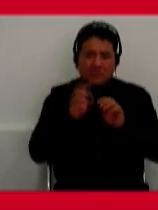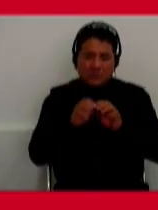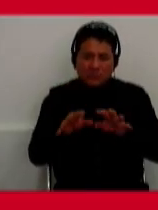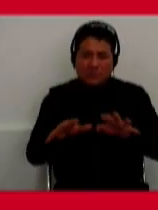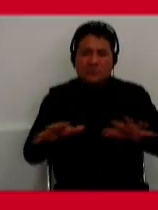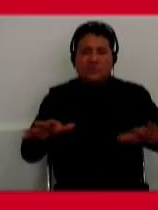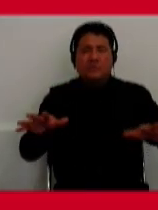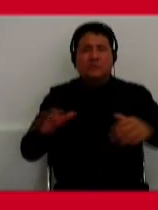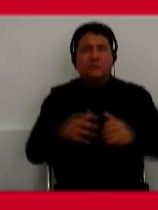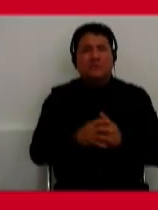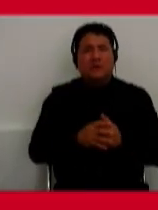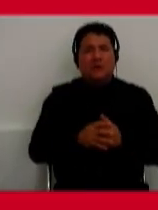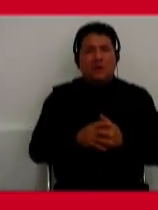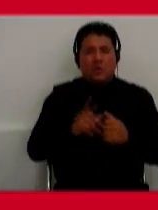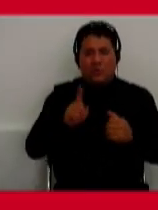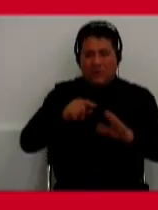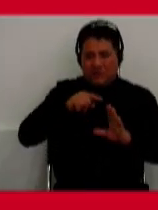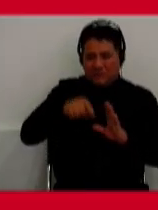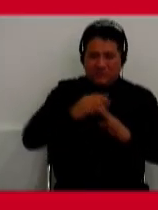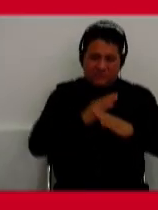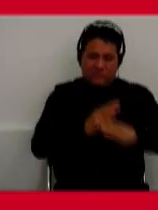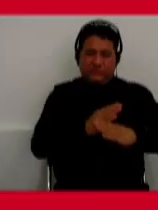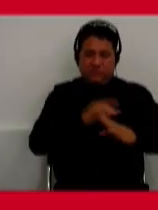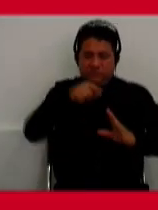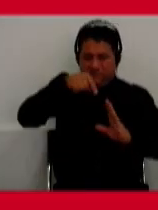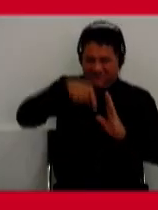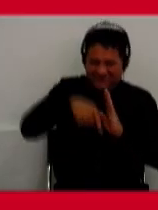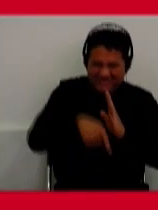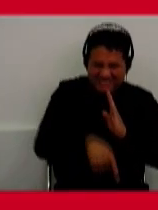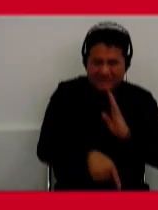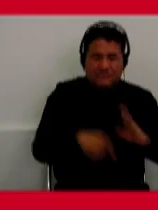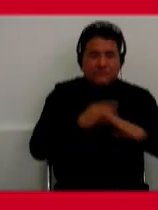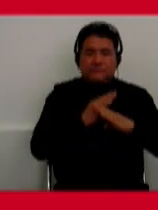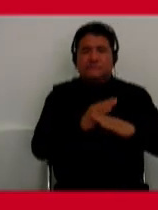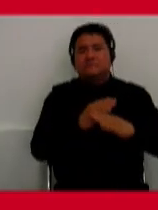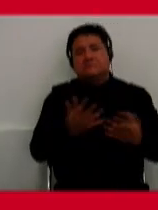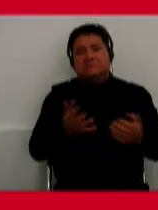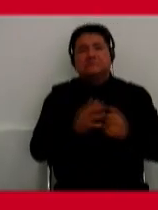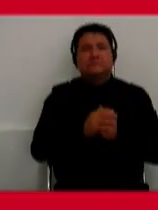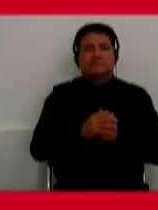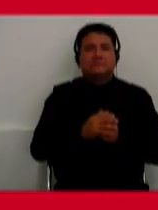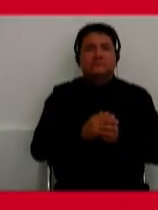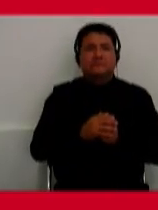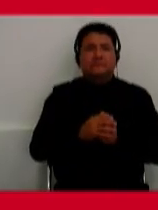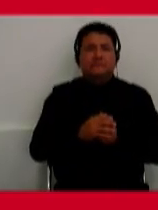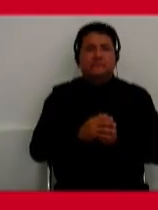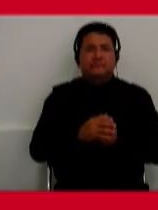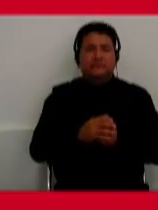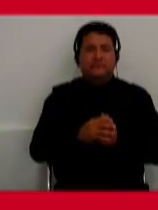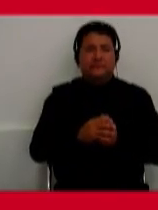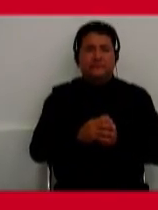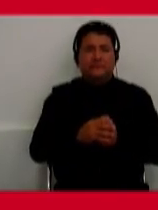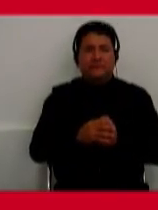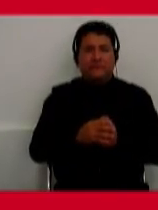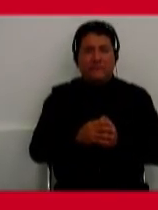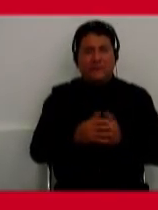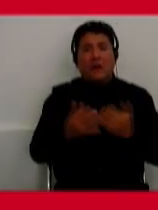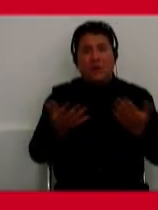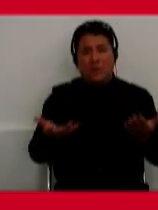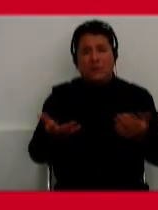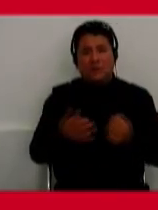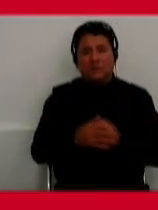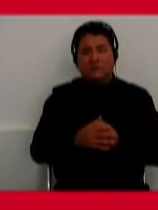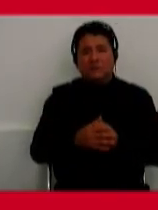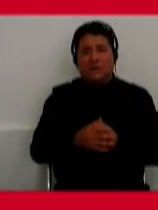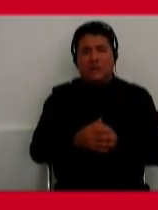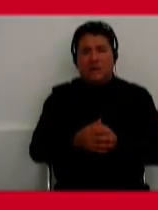con un relleno cementado, ¿no? Una resistencia de 5 megapascales, que es lo que comenta el equipo de geomecánica. Entonces, haciendo este análisis